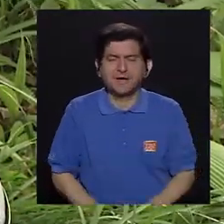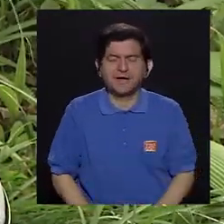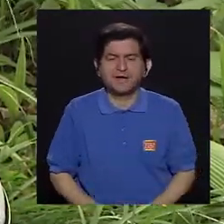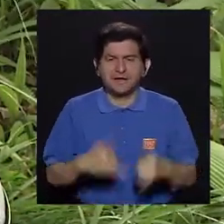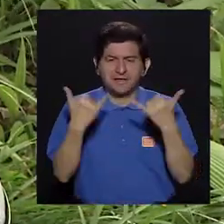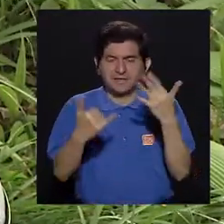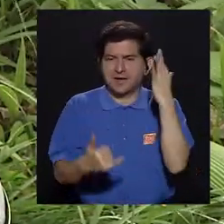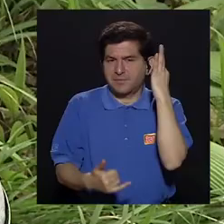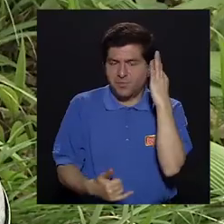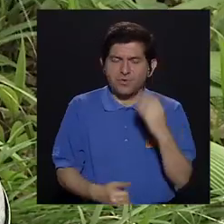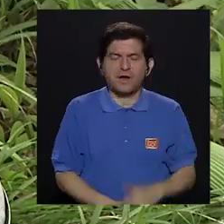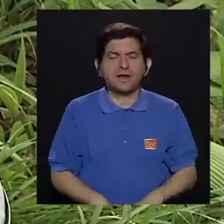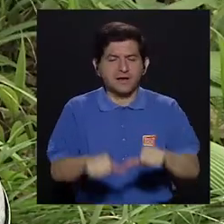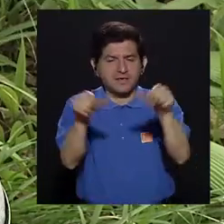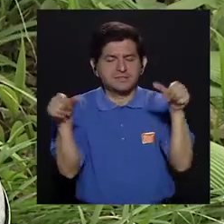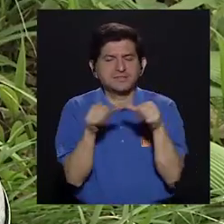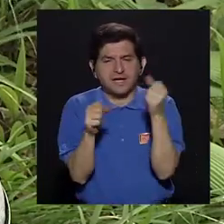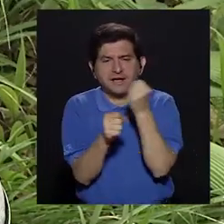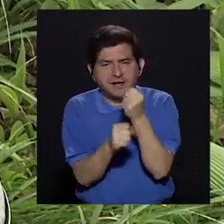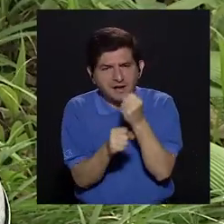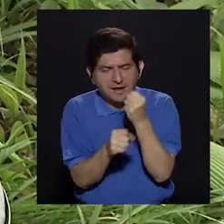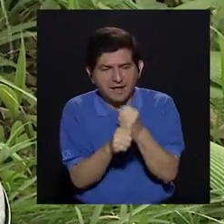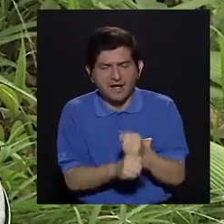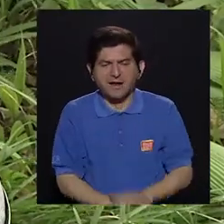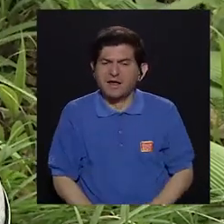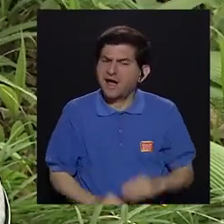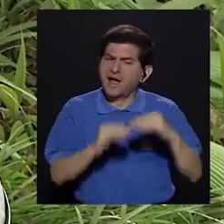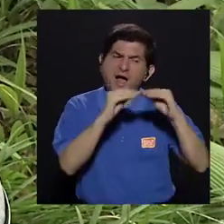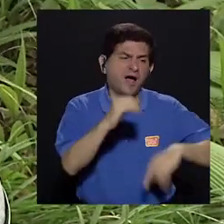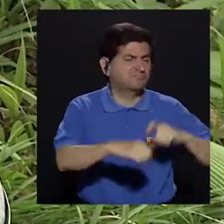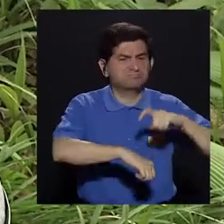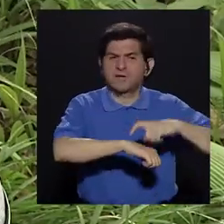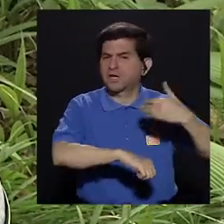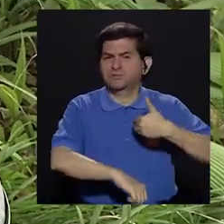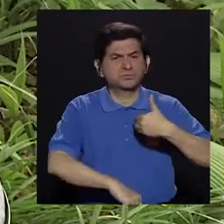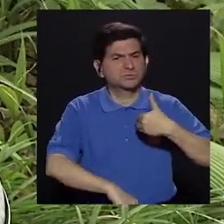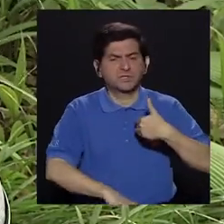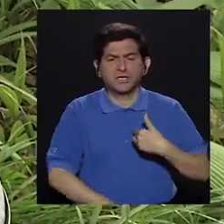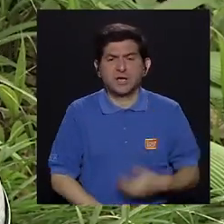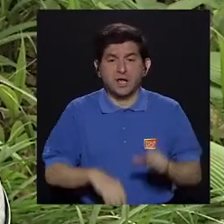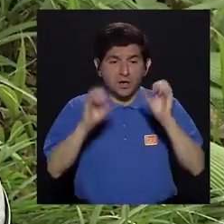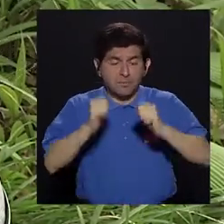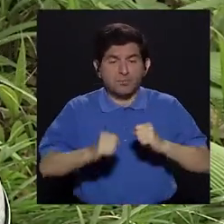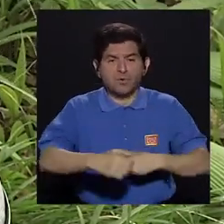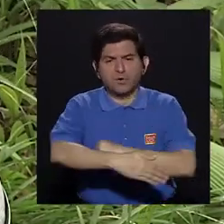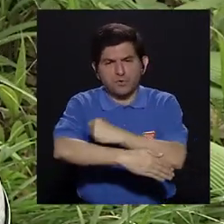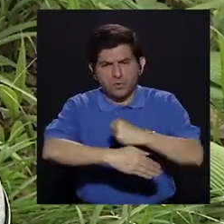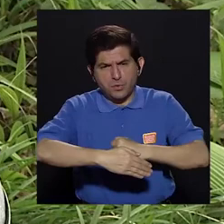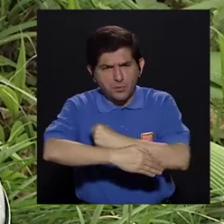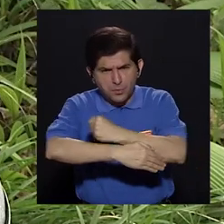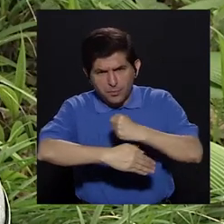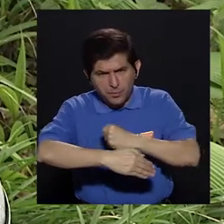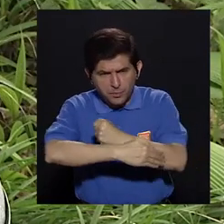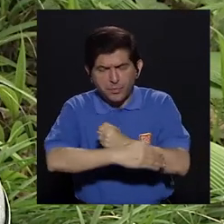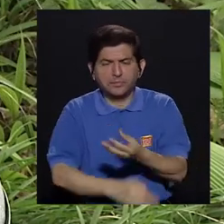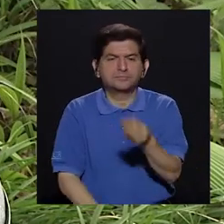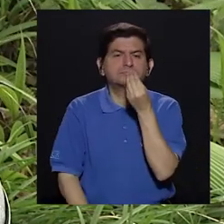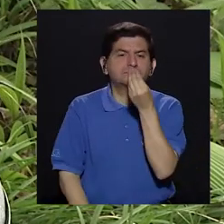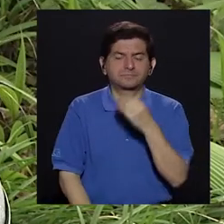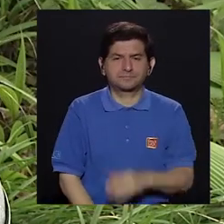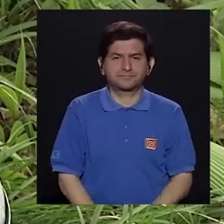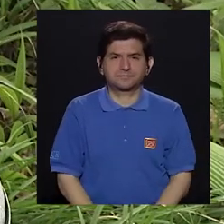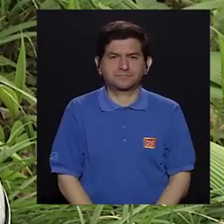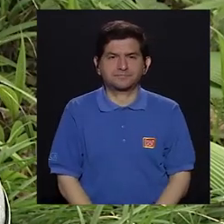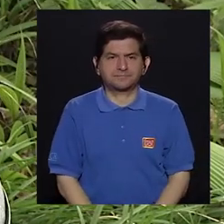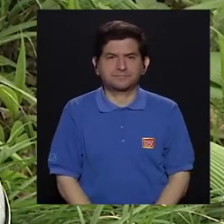mujeres al trabajo, ha disminuido el tiempo para preparar los alimentos,